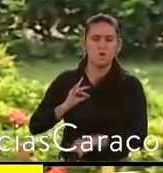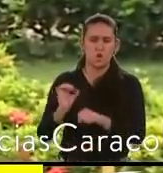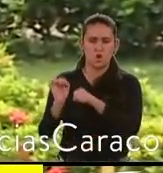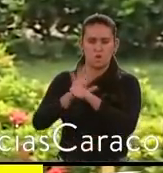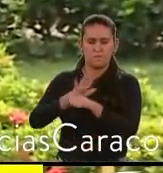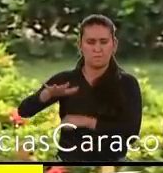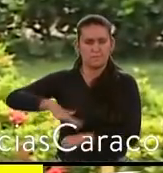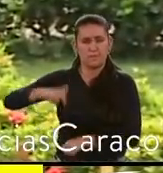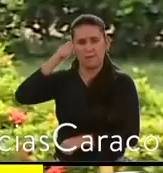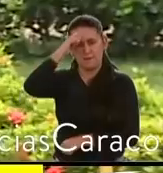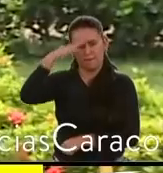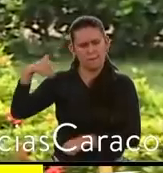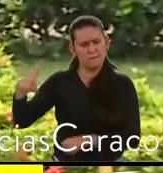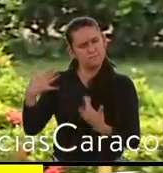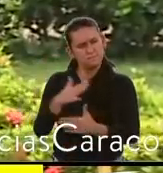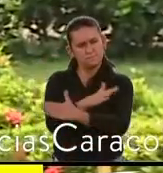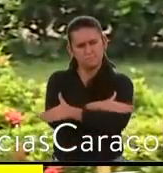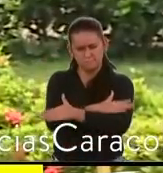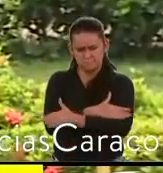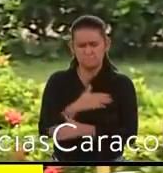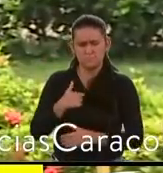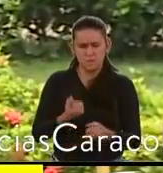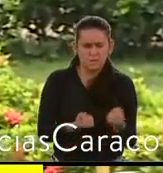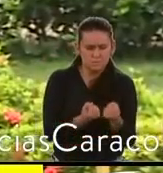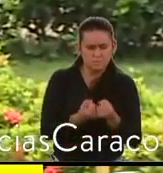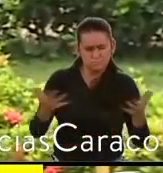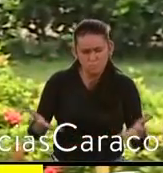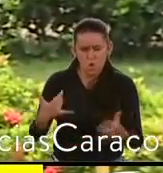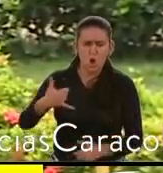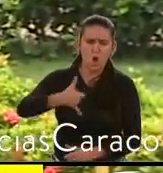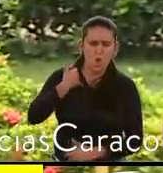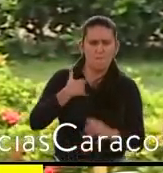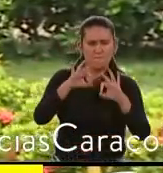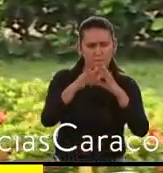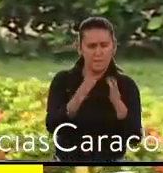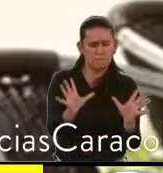ciudad y que dedicó su vida a trabajar por los jóvenes y las familias.